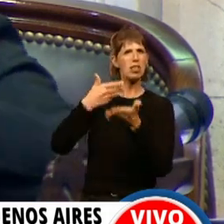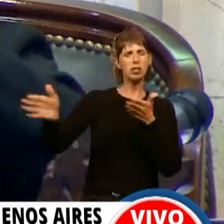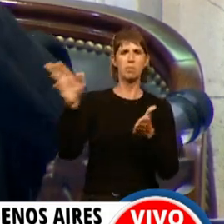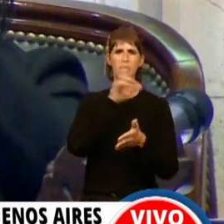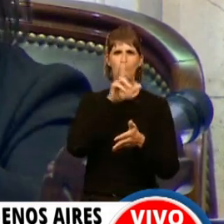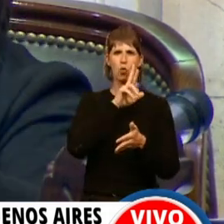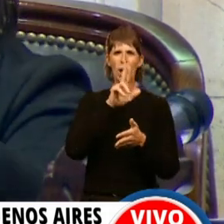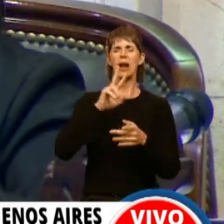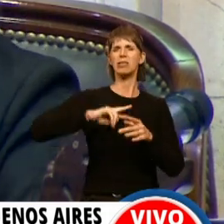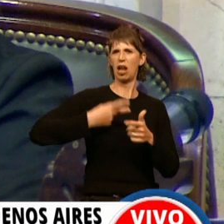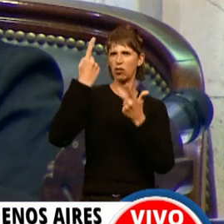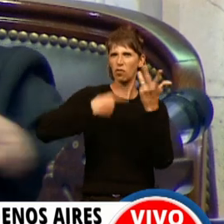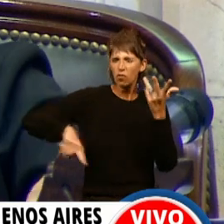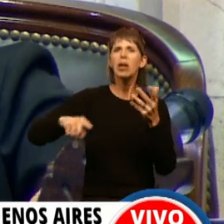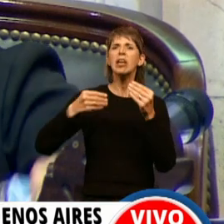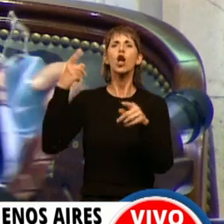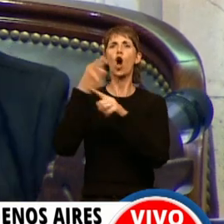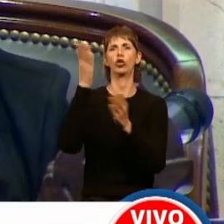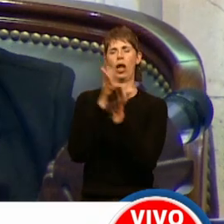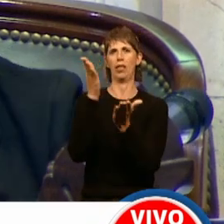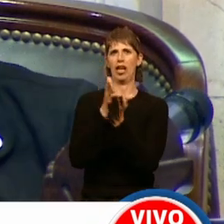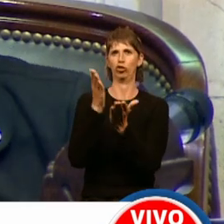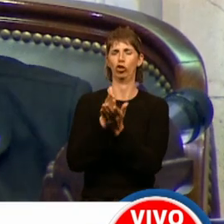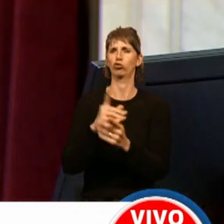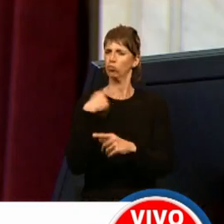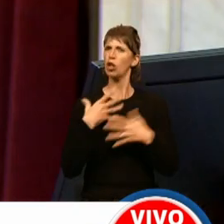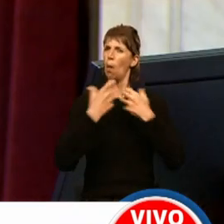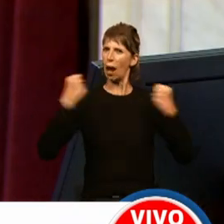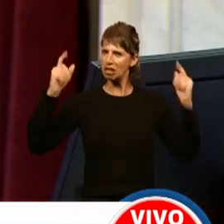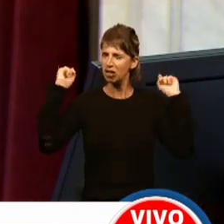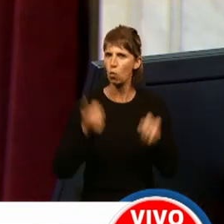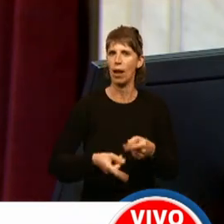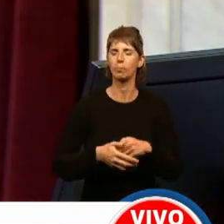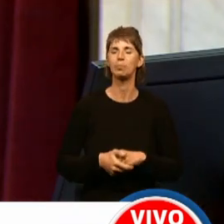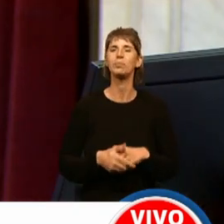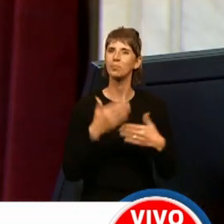más gracias diputada en uso de la palabra la diputada maría